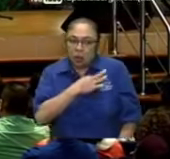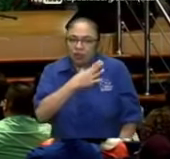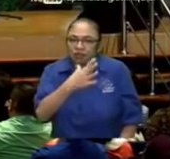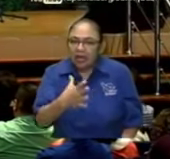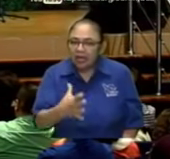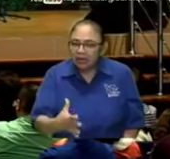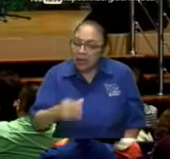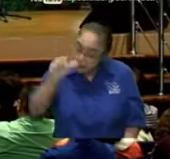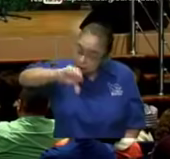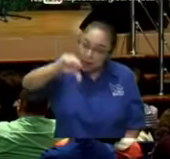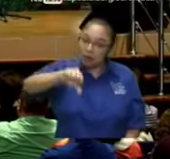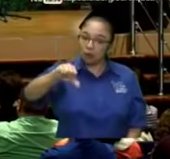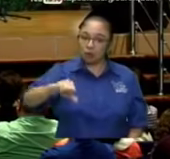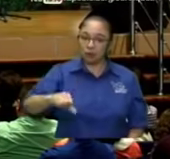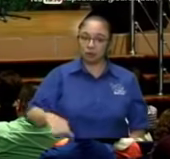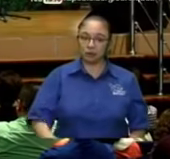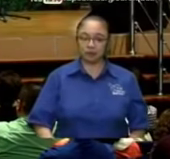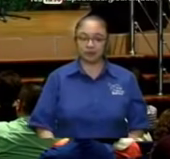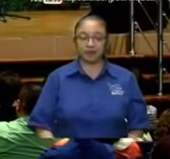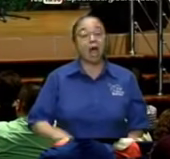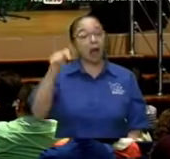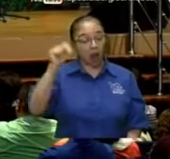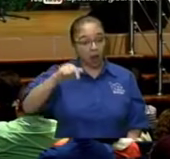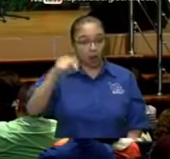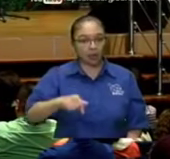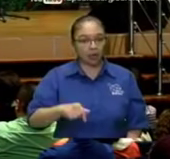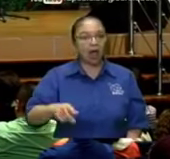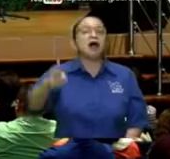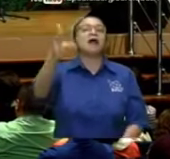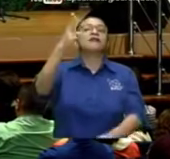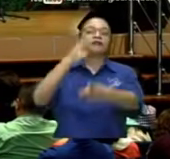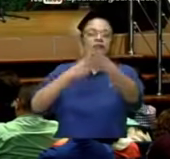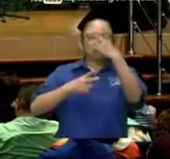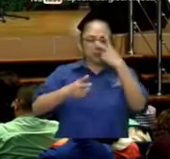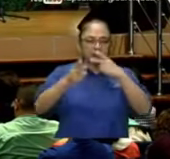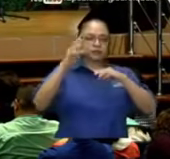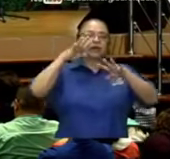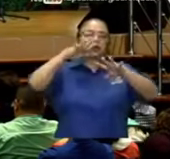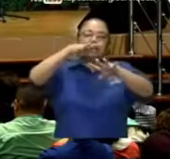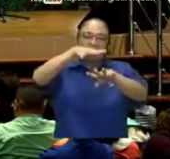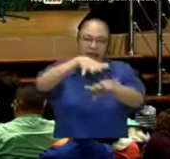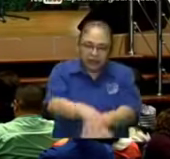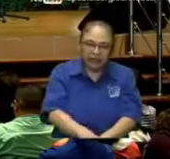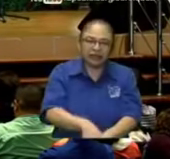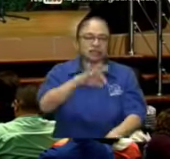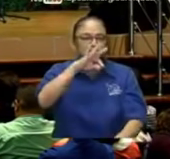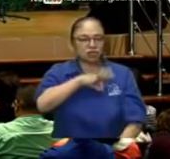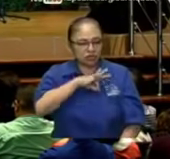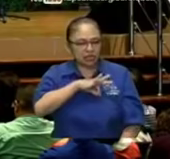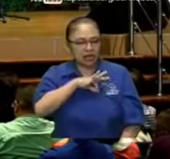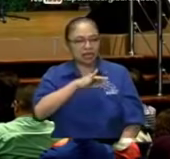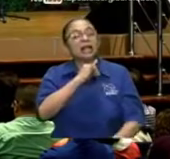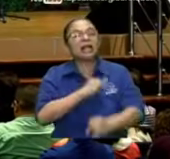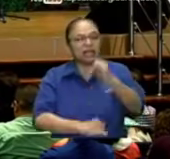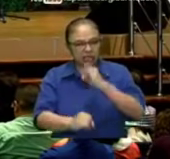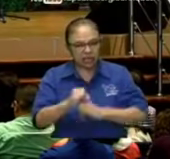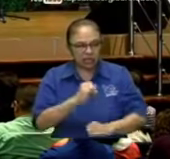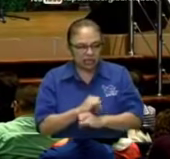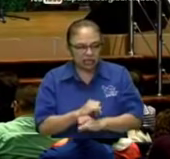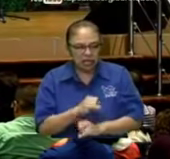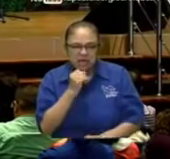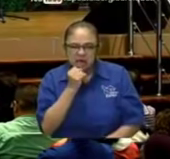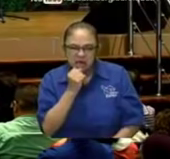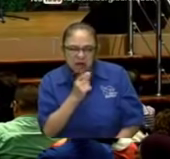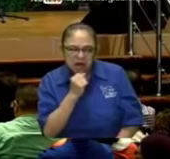contagia. Y ahora volvemos a lo de las redes. Las redes se están usando para murmurar. Y para hablar siempre